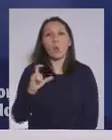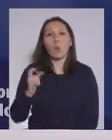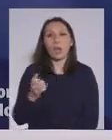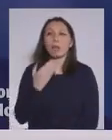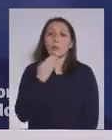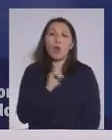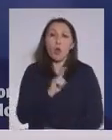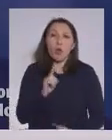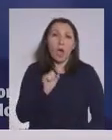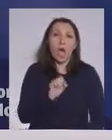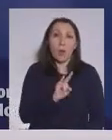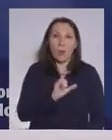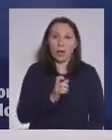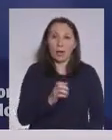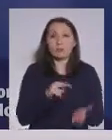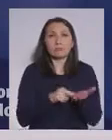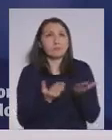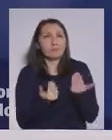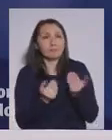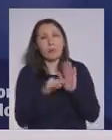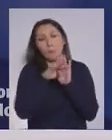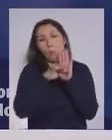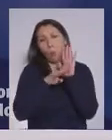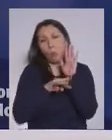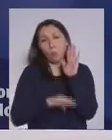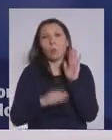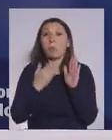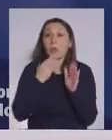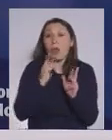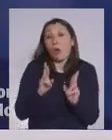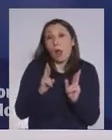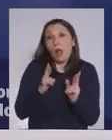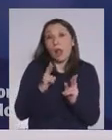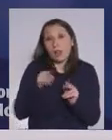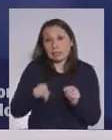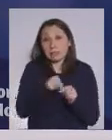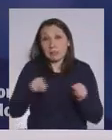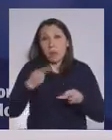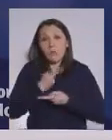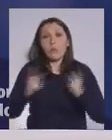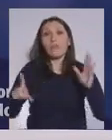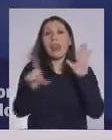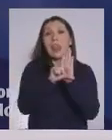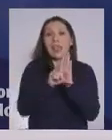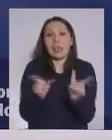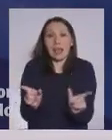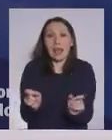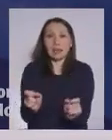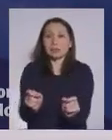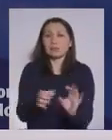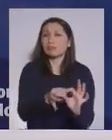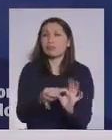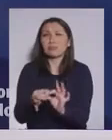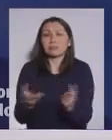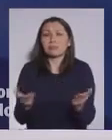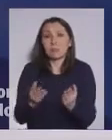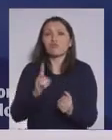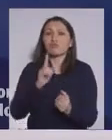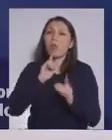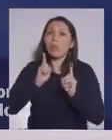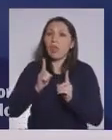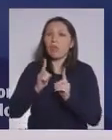auge además de eso se va a pro pro vulgares pero durante esta semana la ley del cáncer que significa además que vamos a